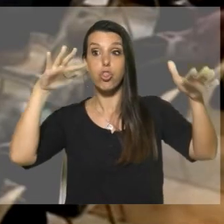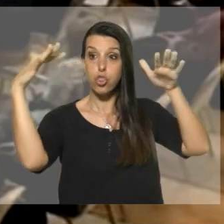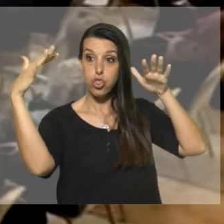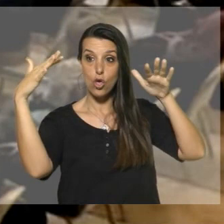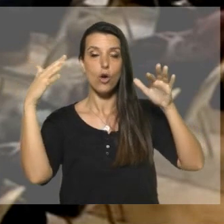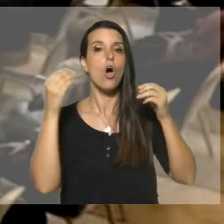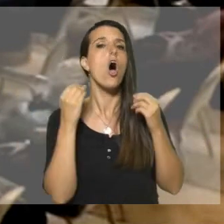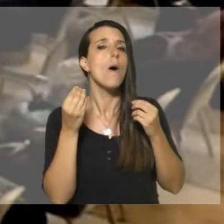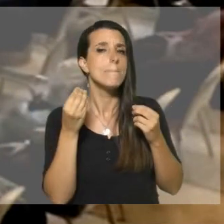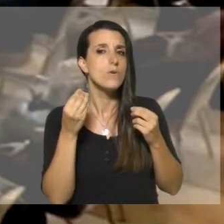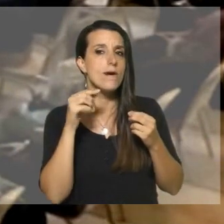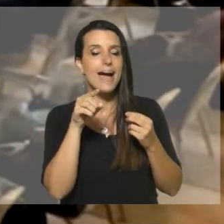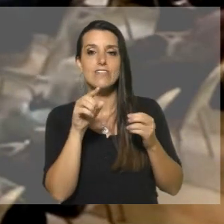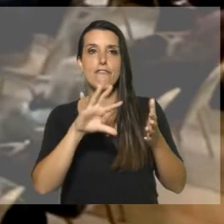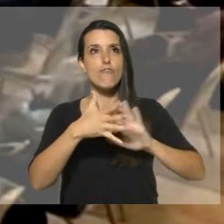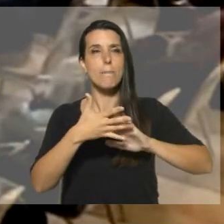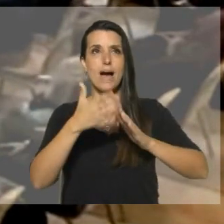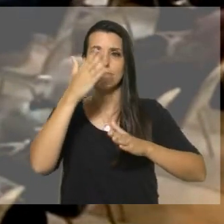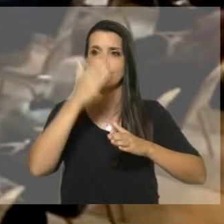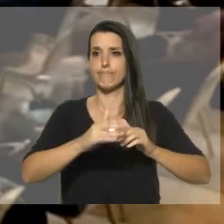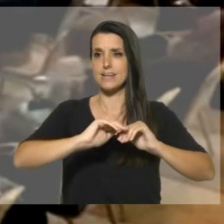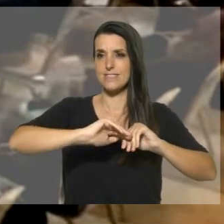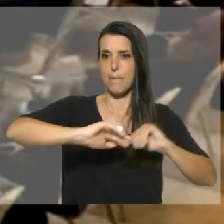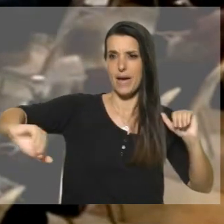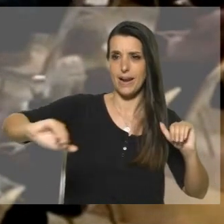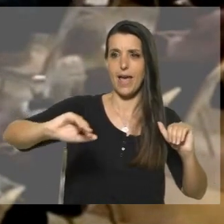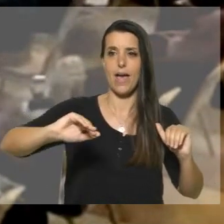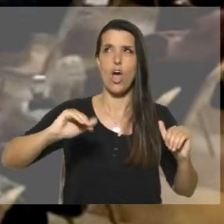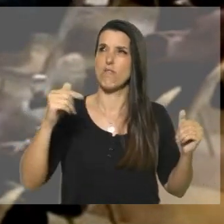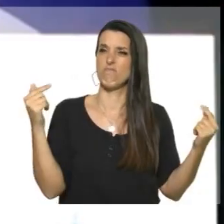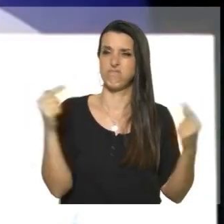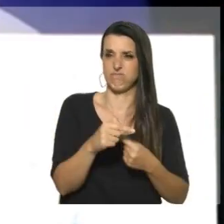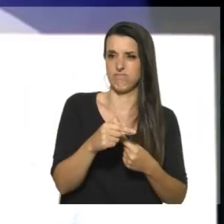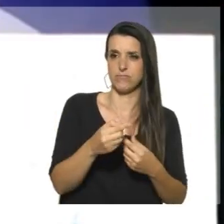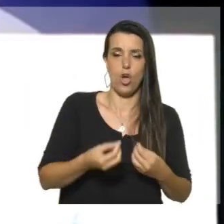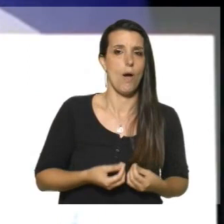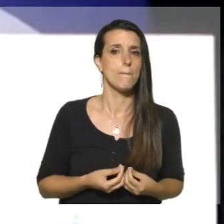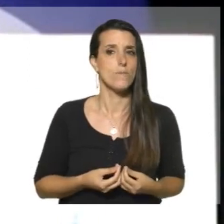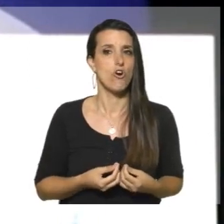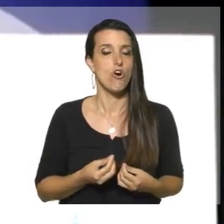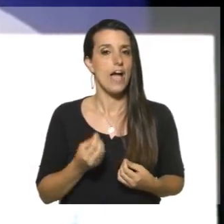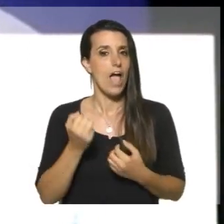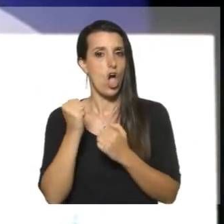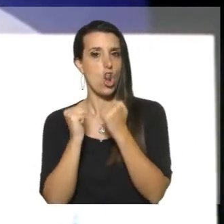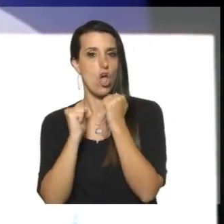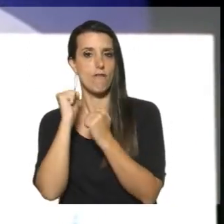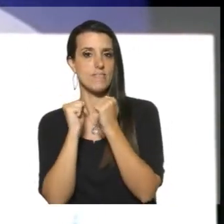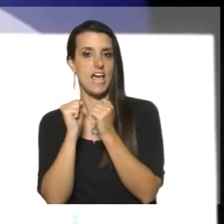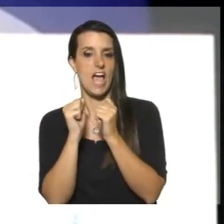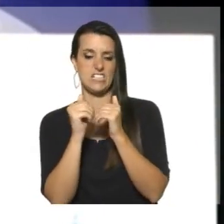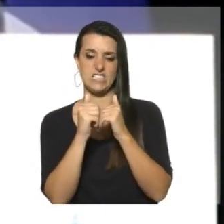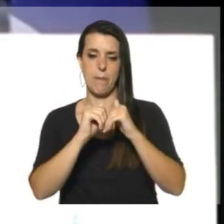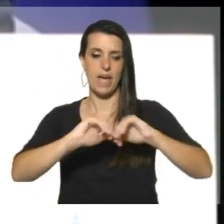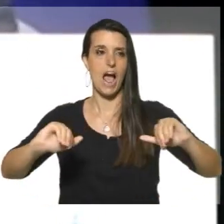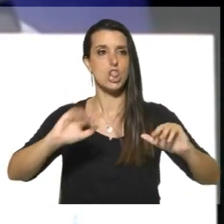Ese divorcio o esa falsa contradicción entre que la economía va de un lado y